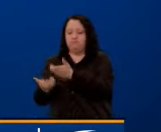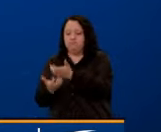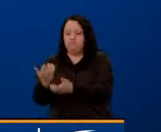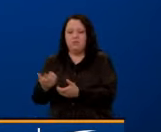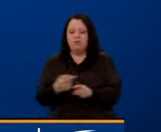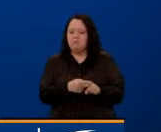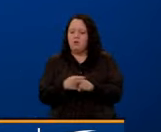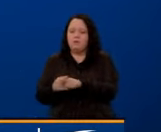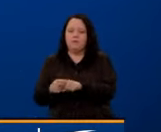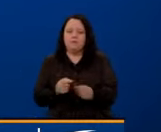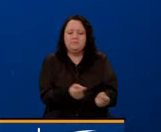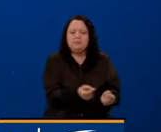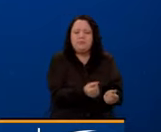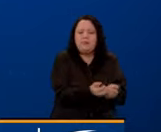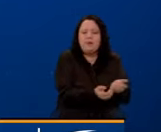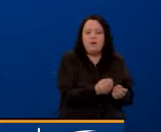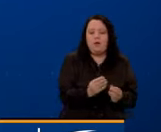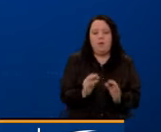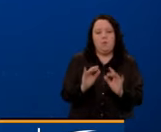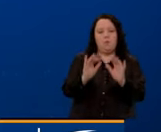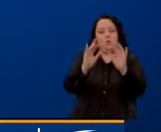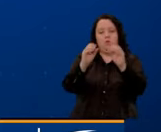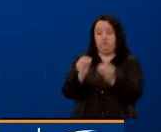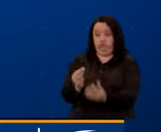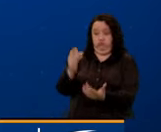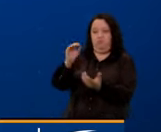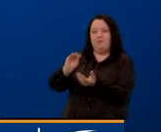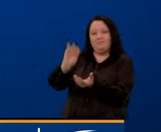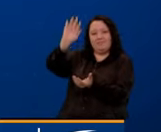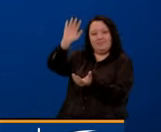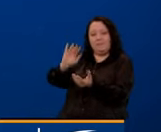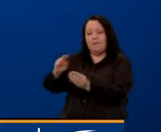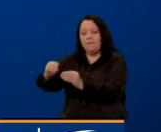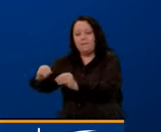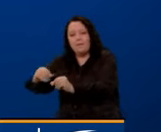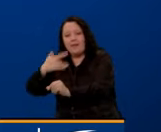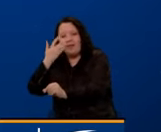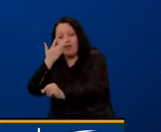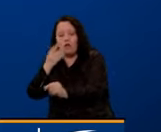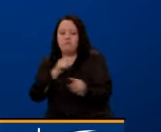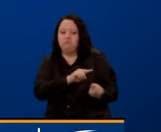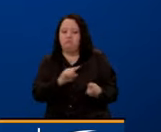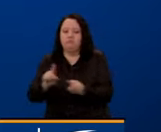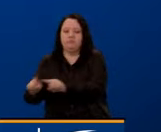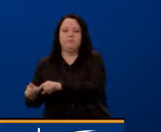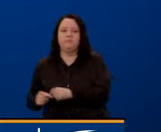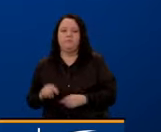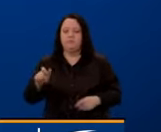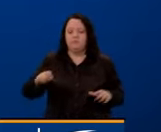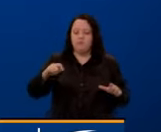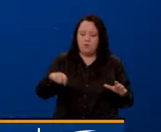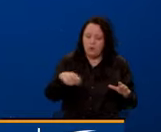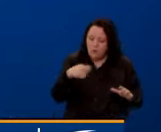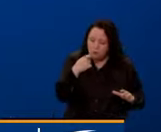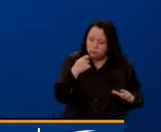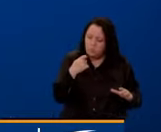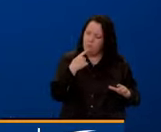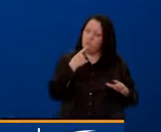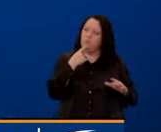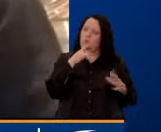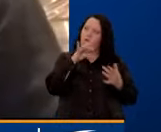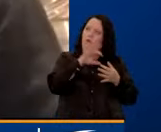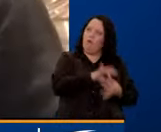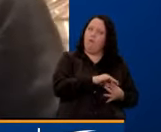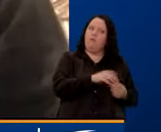desde la chispa humo llama brasa hasta la ceniza y cuando la gente comienza a probar y se siente el estilo de la madera y se